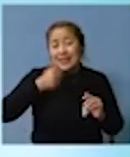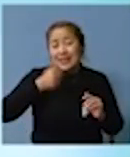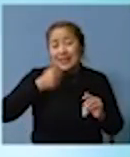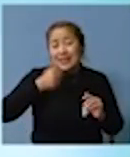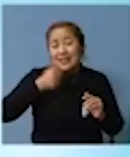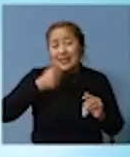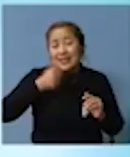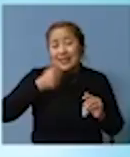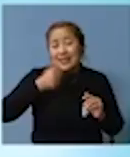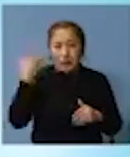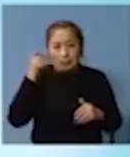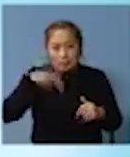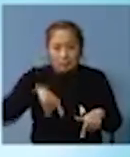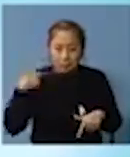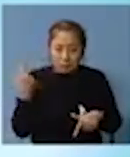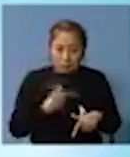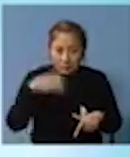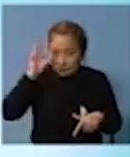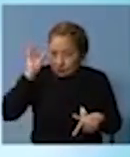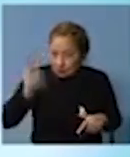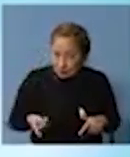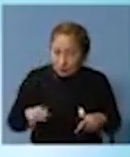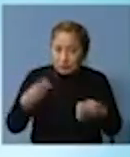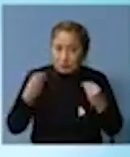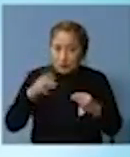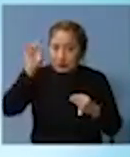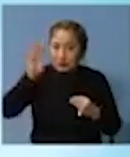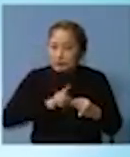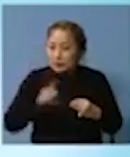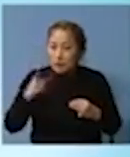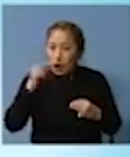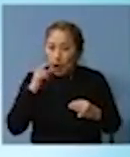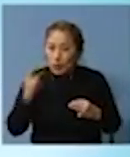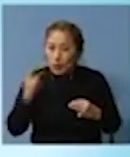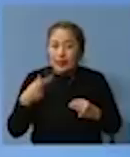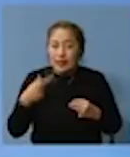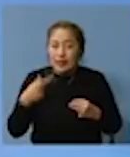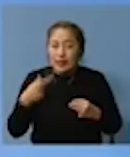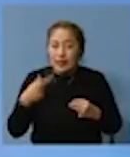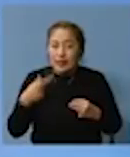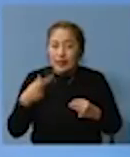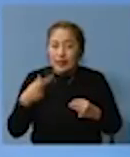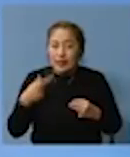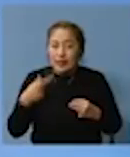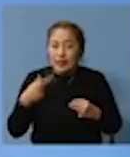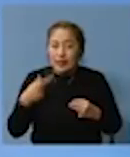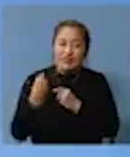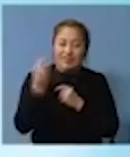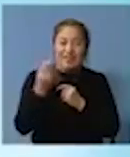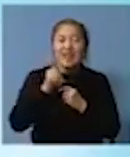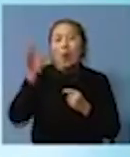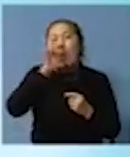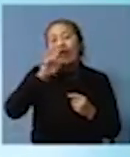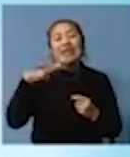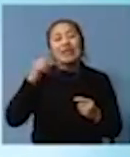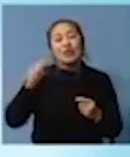lo importante de aquí? Que nosotros nos habíamos quedado en que solamente Ferreira había negociado la candidatura a diputada